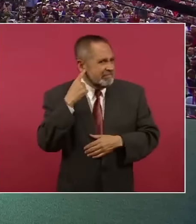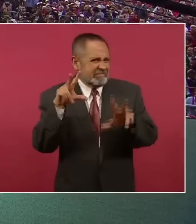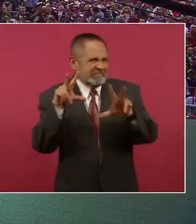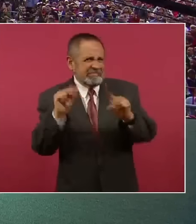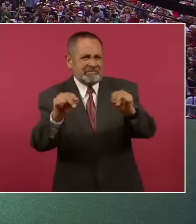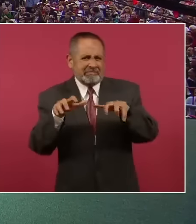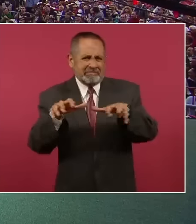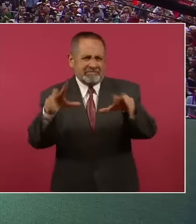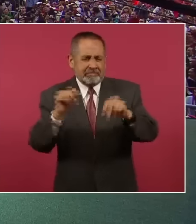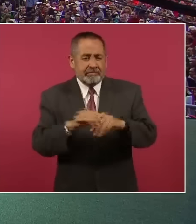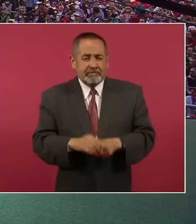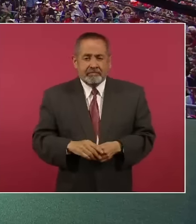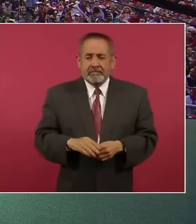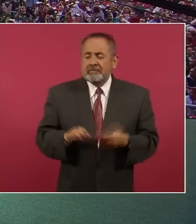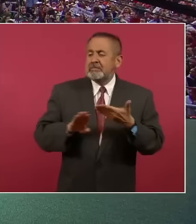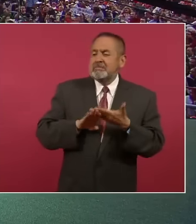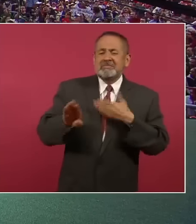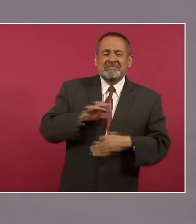No. ¿Racismo?